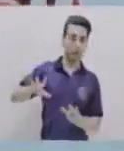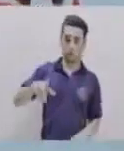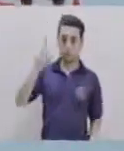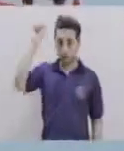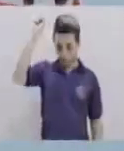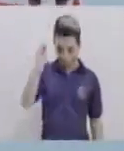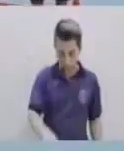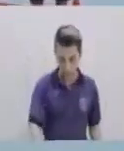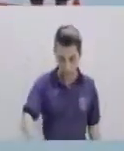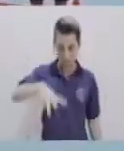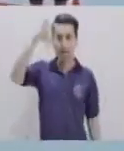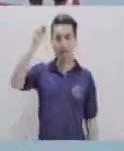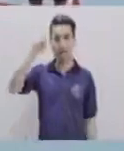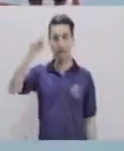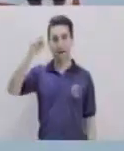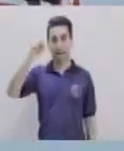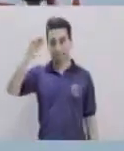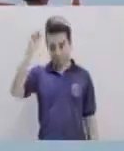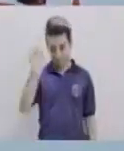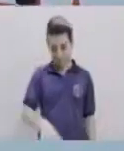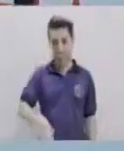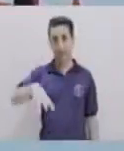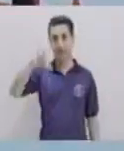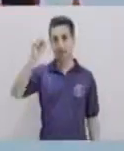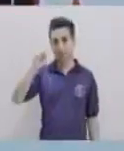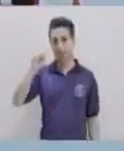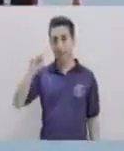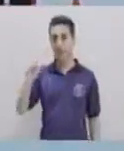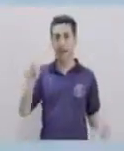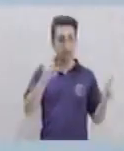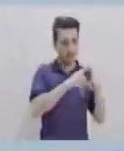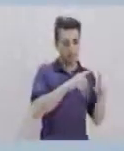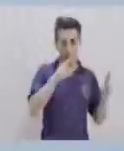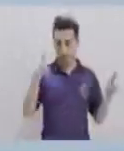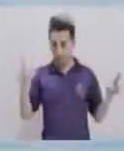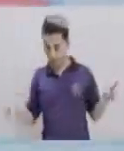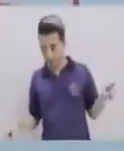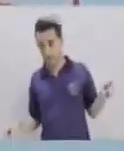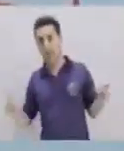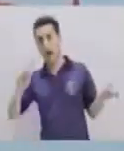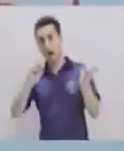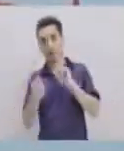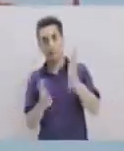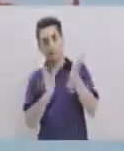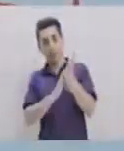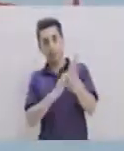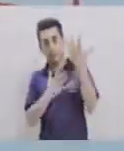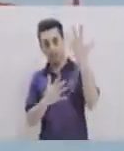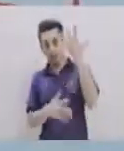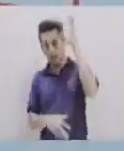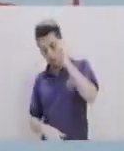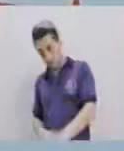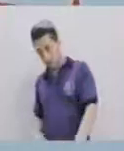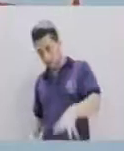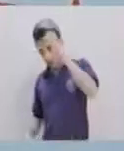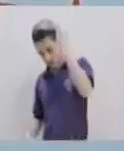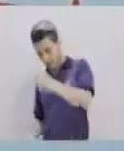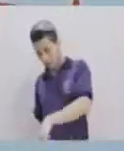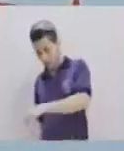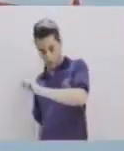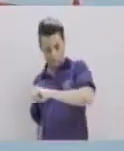llegamos hasta el punto. Cambiamos de mano y no perdemos de vista nuestra